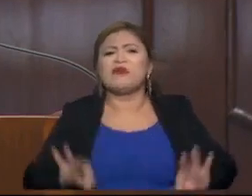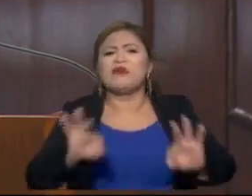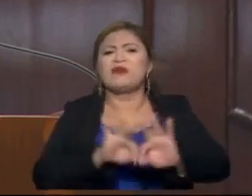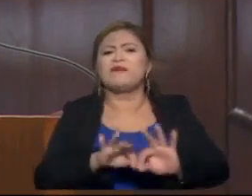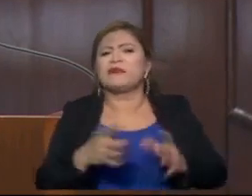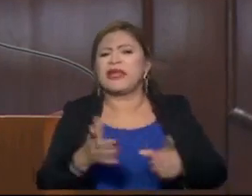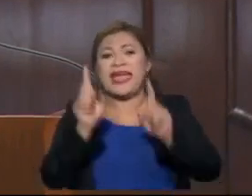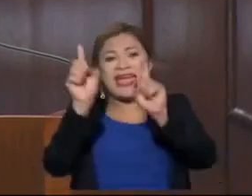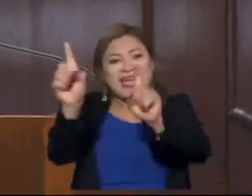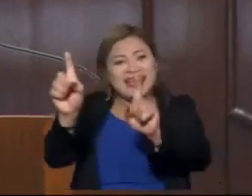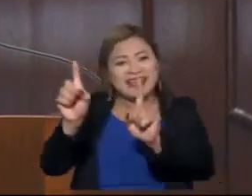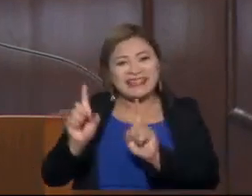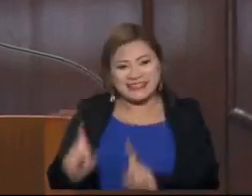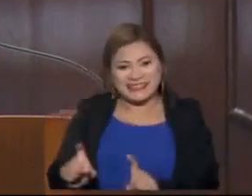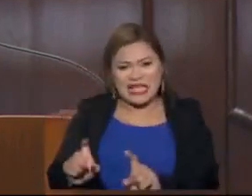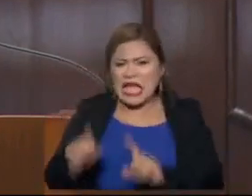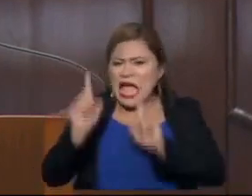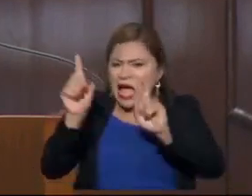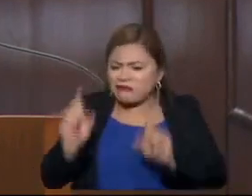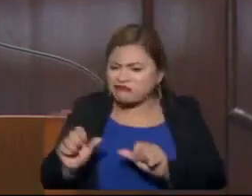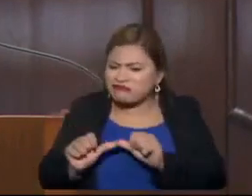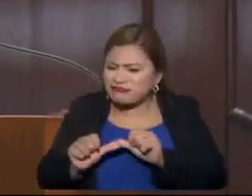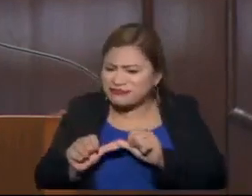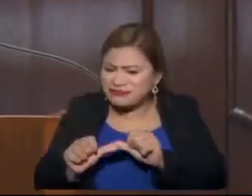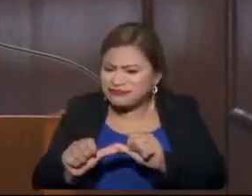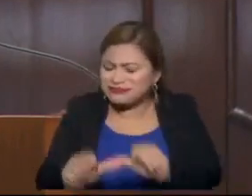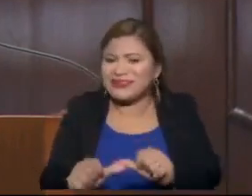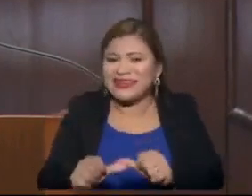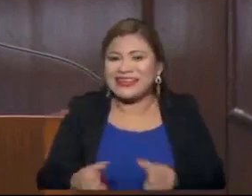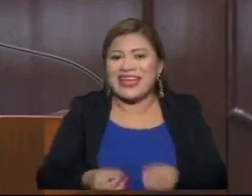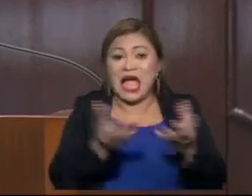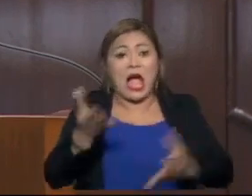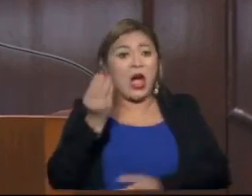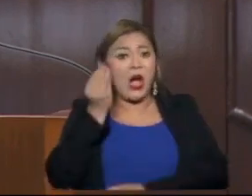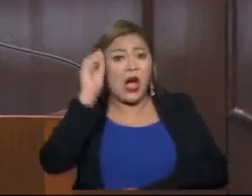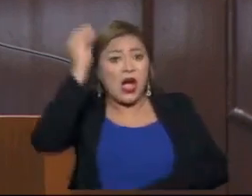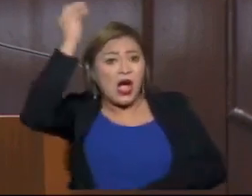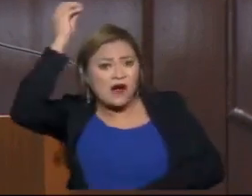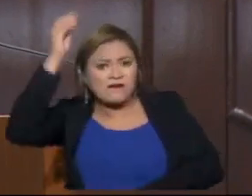educación continúa siendo el de ofrecer a nuestros jóvenes